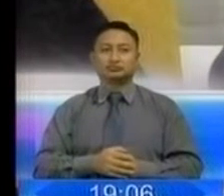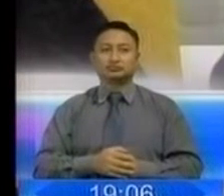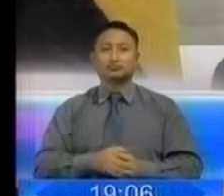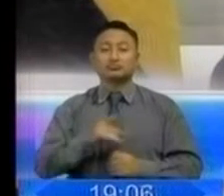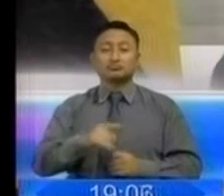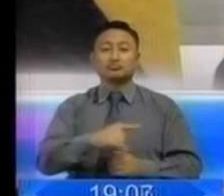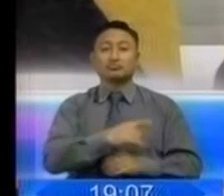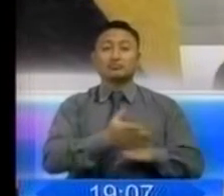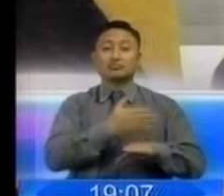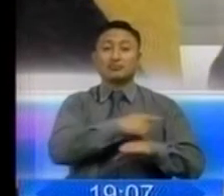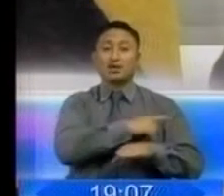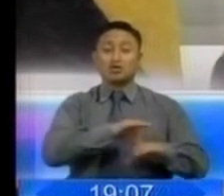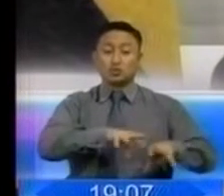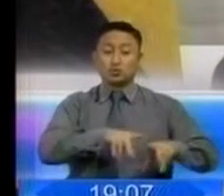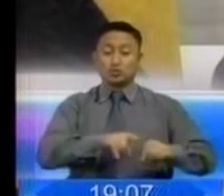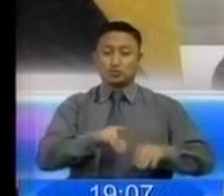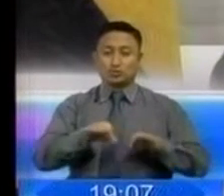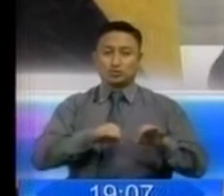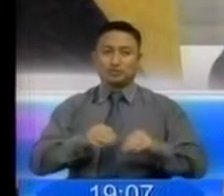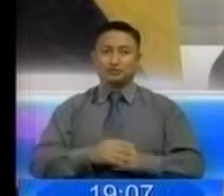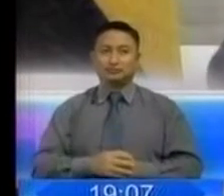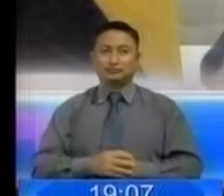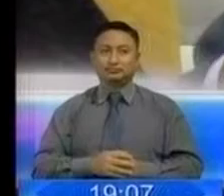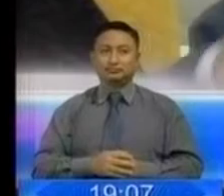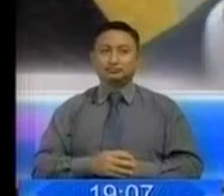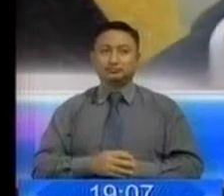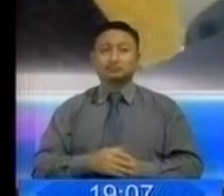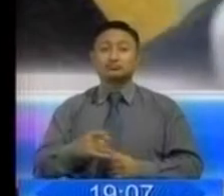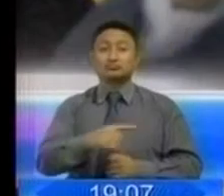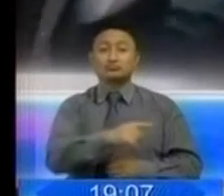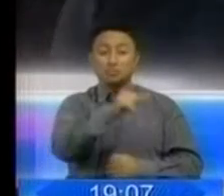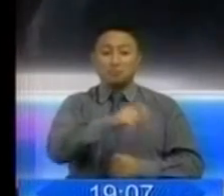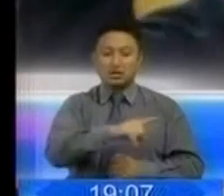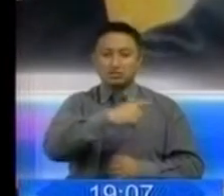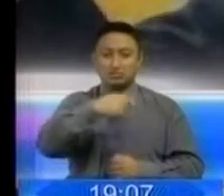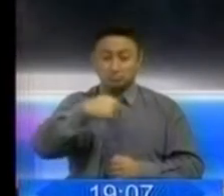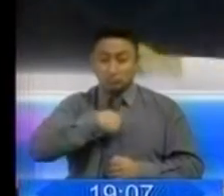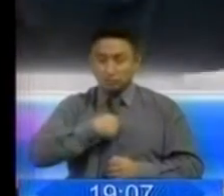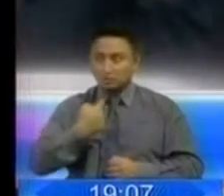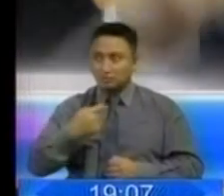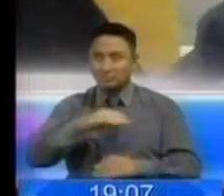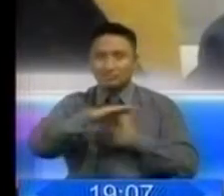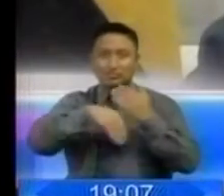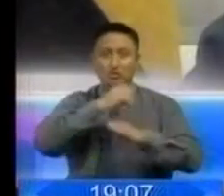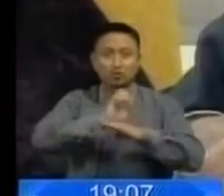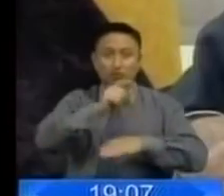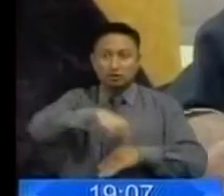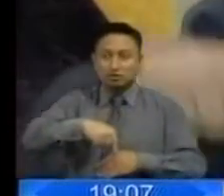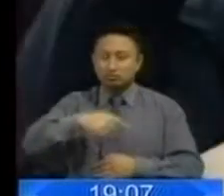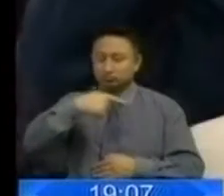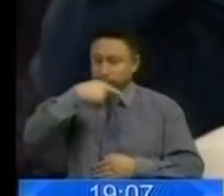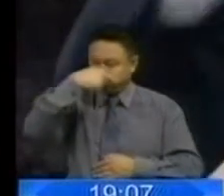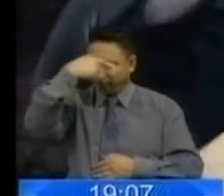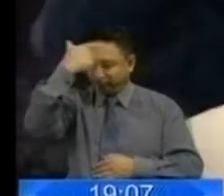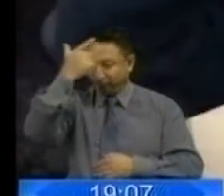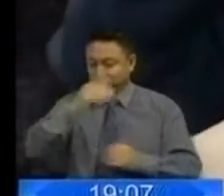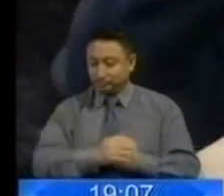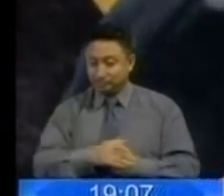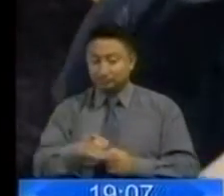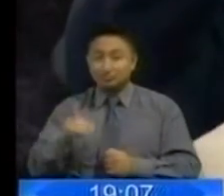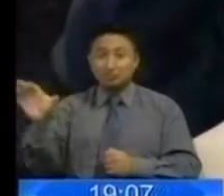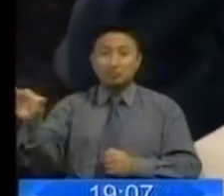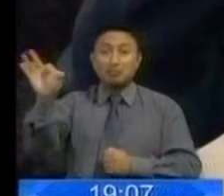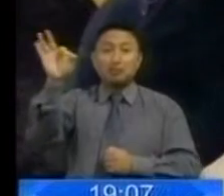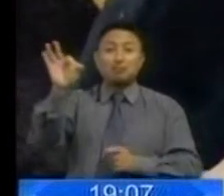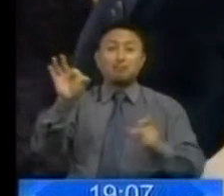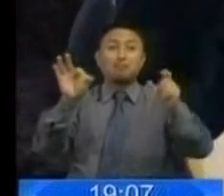las picardías que han realizado desde el gobierno. Debe darnos vergüenza a nosotros, a todos los ecuatorianos, haber elegido a